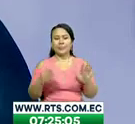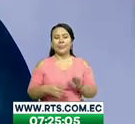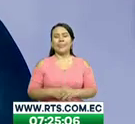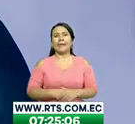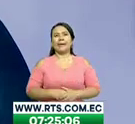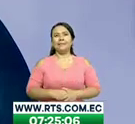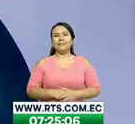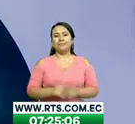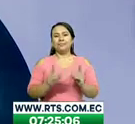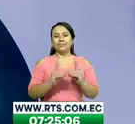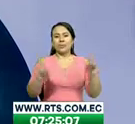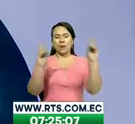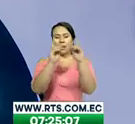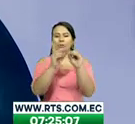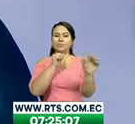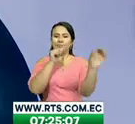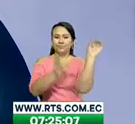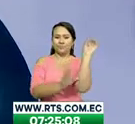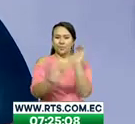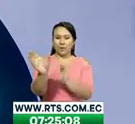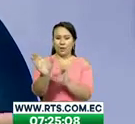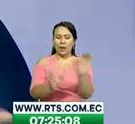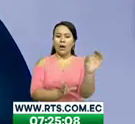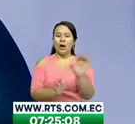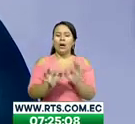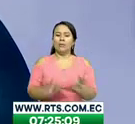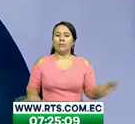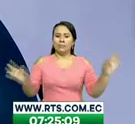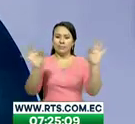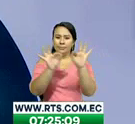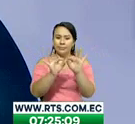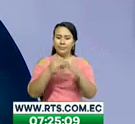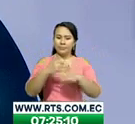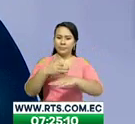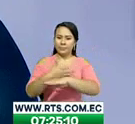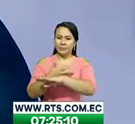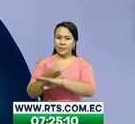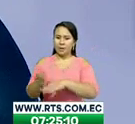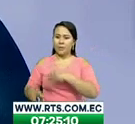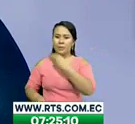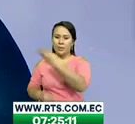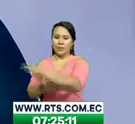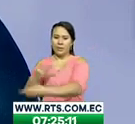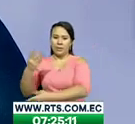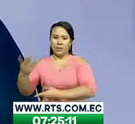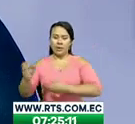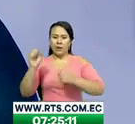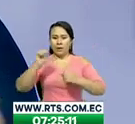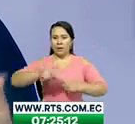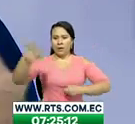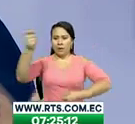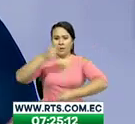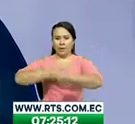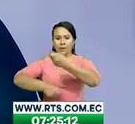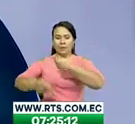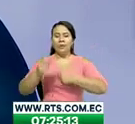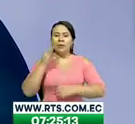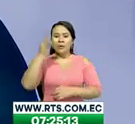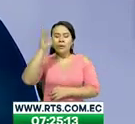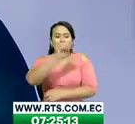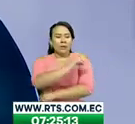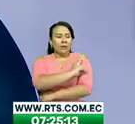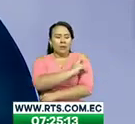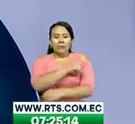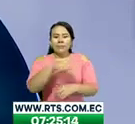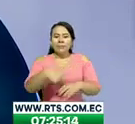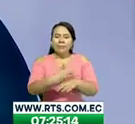tenemos ciertas circunstancias que son tradicionales en el proceso de poder hacer la entrega en una delegación de este